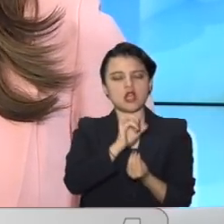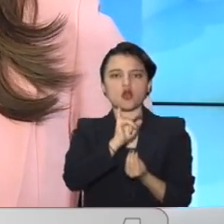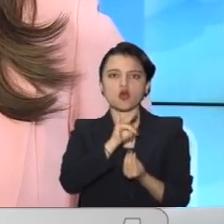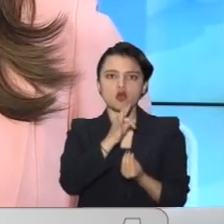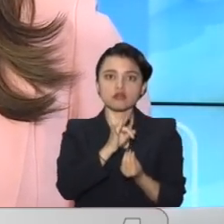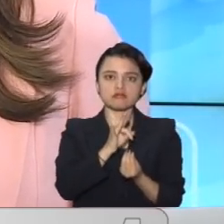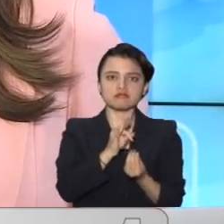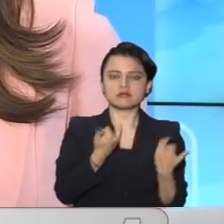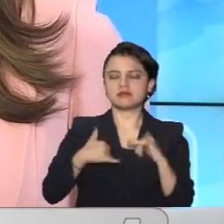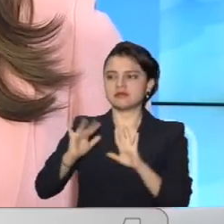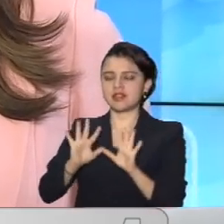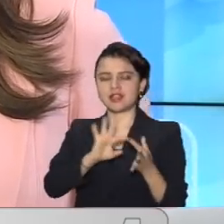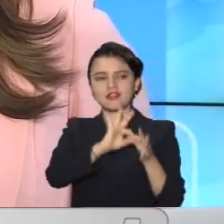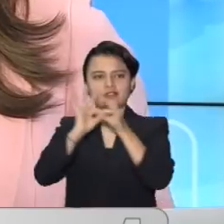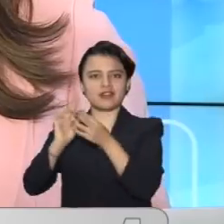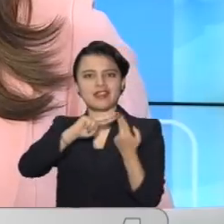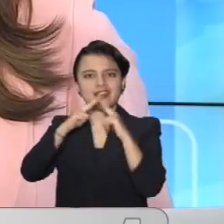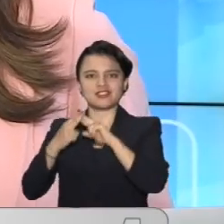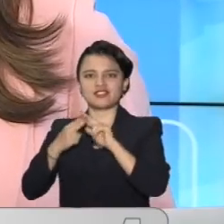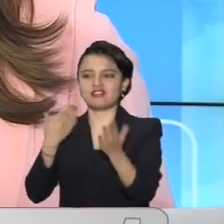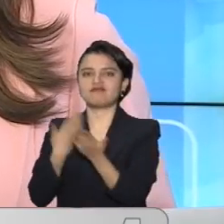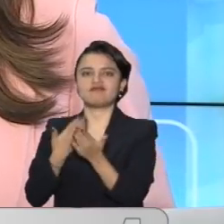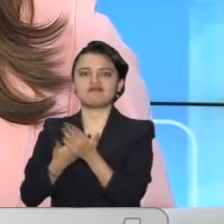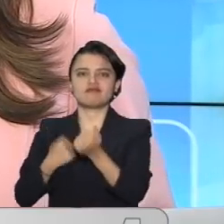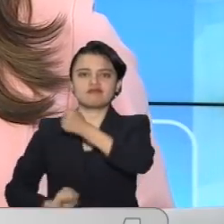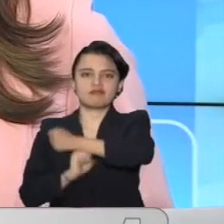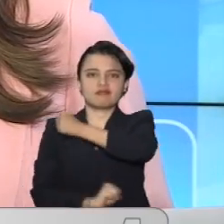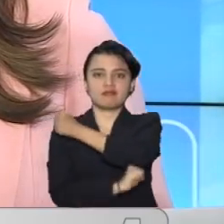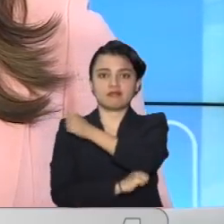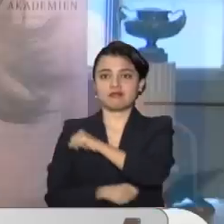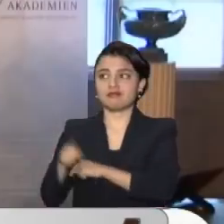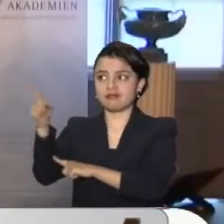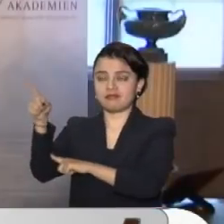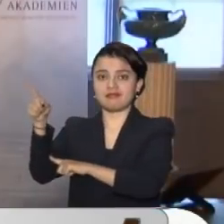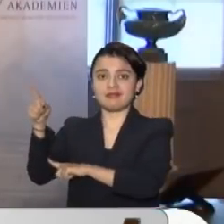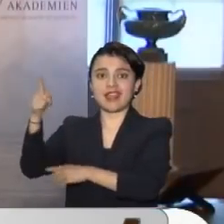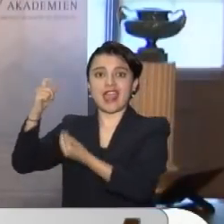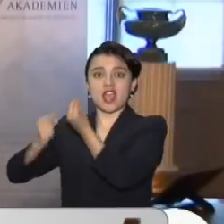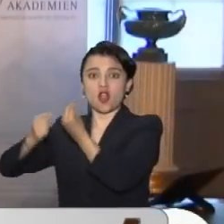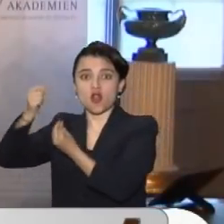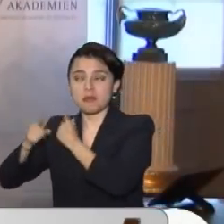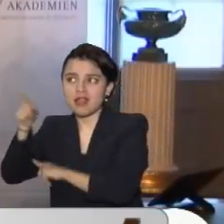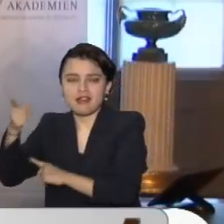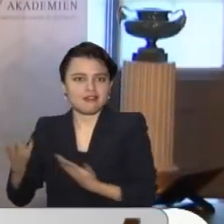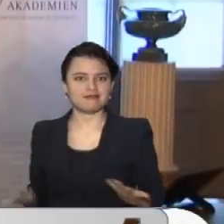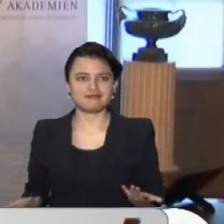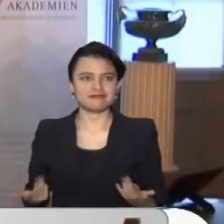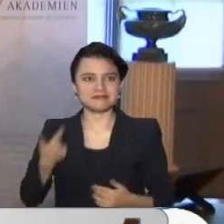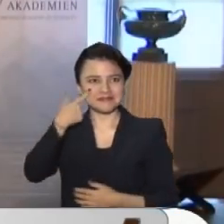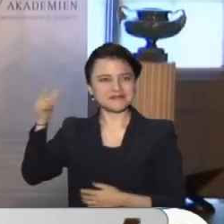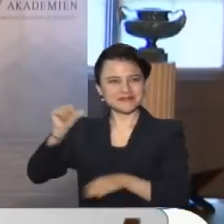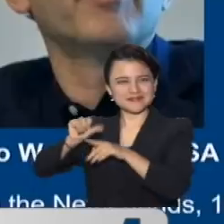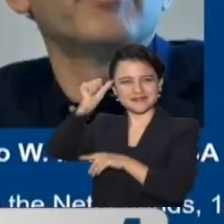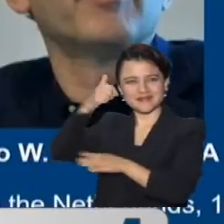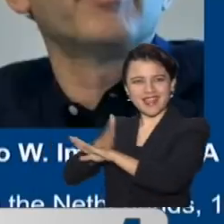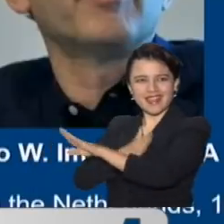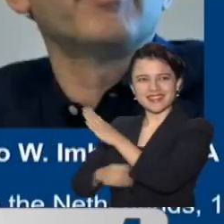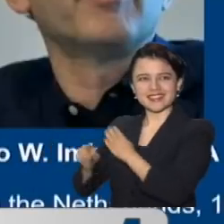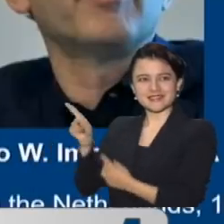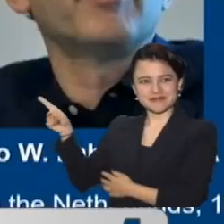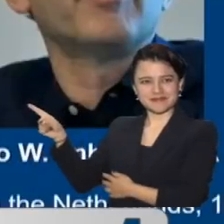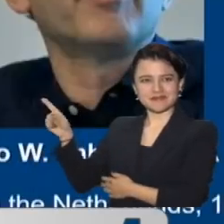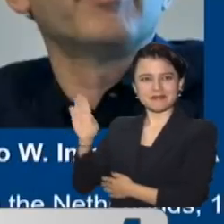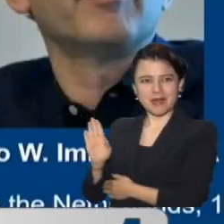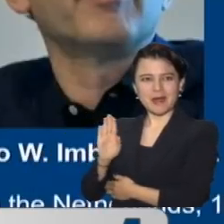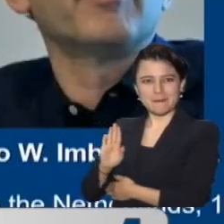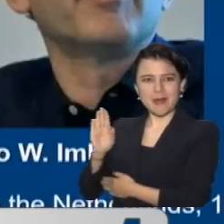se demuestra que ajustar salarios no aumenta el desempleo. Los 3 economistas que esta semana fueron premiados con el